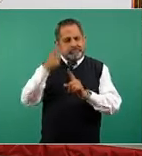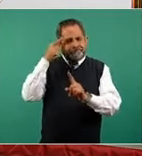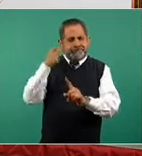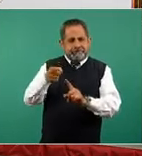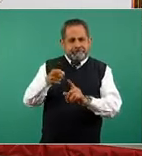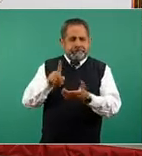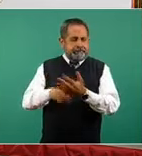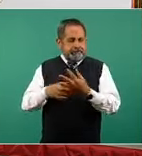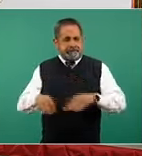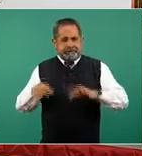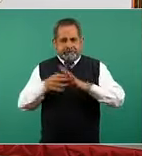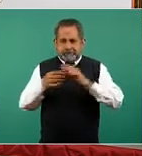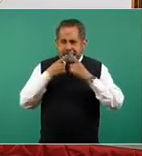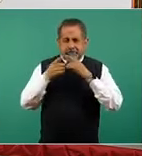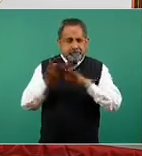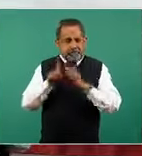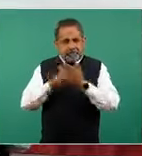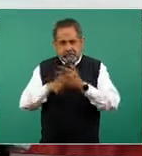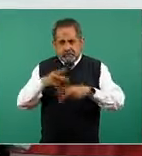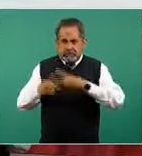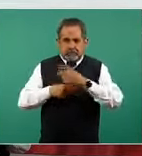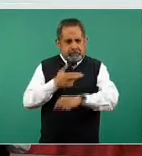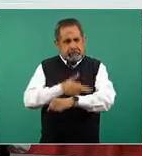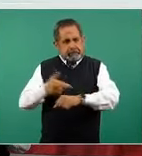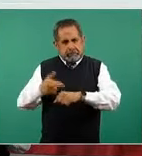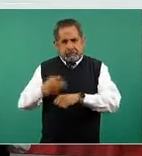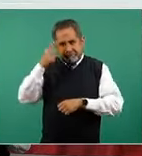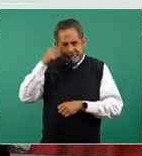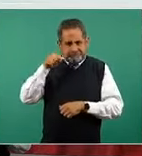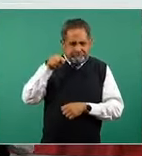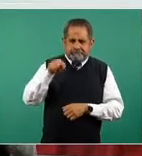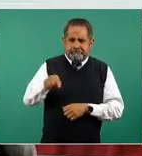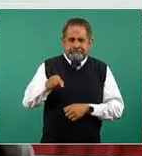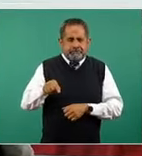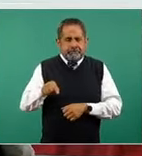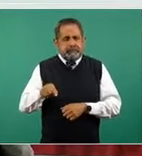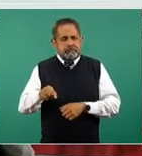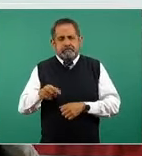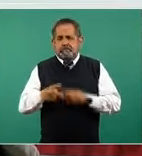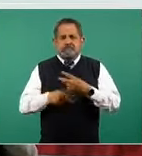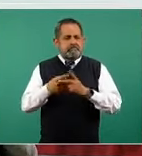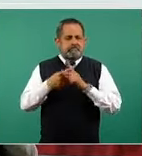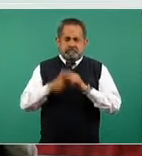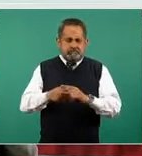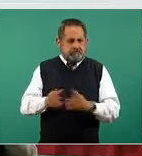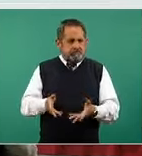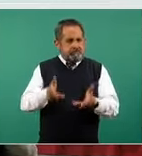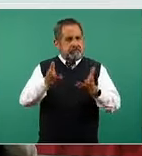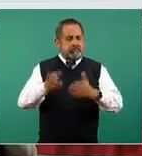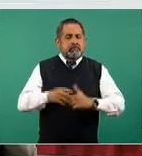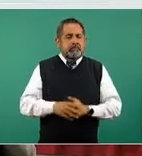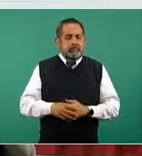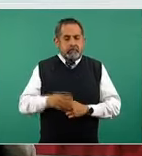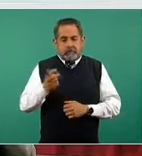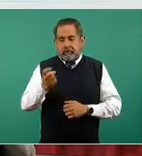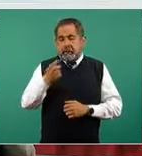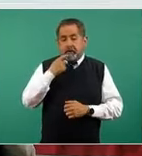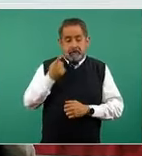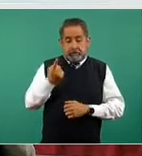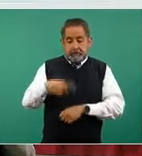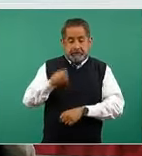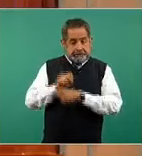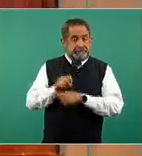que tenía todo el potencial para poder reiniciar con sus clases presenciales. Precisamente esta semana estarán teniendo